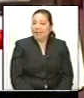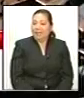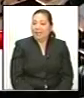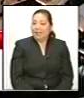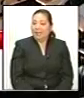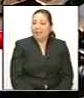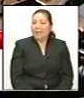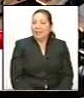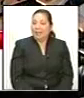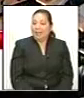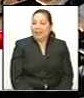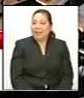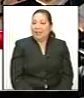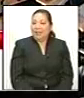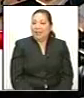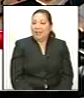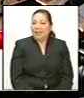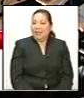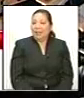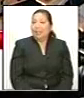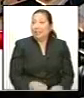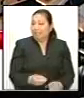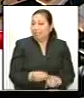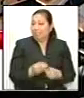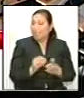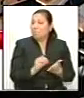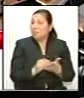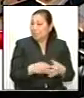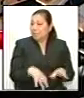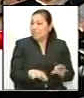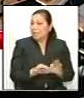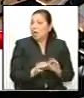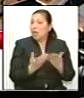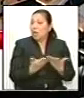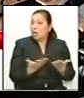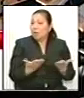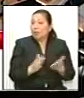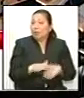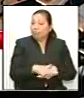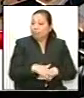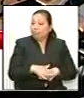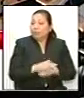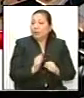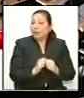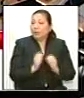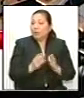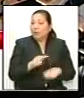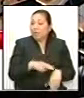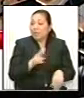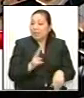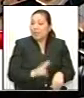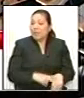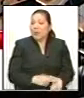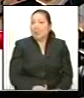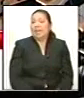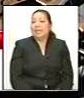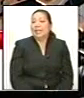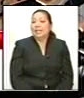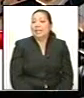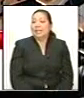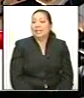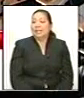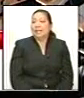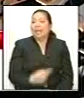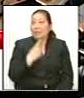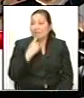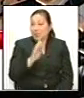Sí, presidenta. A ver, es un principio fundamental que las cosas tienen que ser tratadas según su naturaleza. Y según